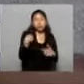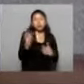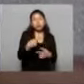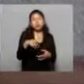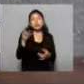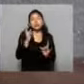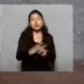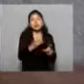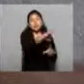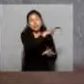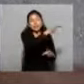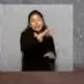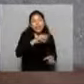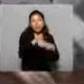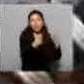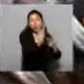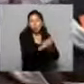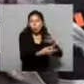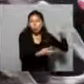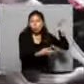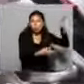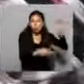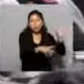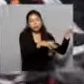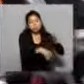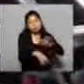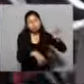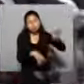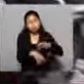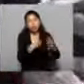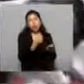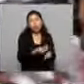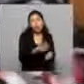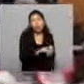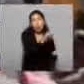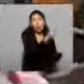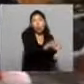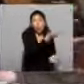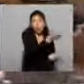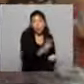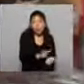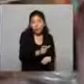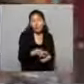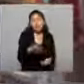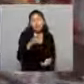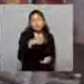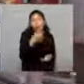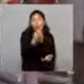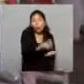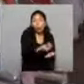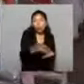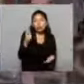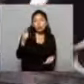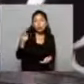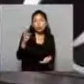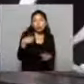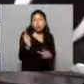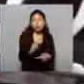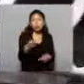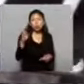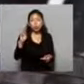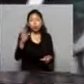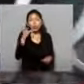Por ende, que lo que figura y se refleja en las pantallas de televisores es el precio blue, porque ese es el precio para nosotros y